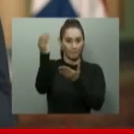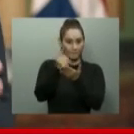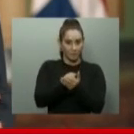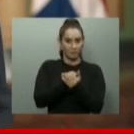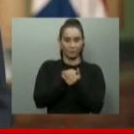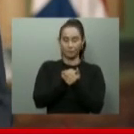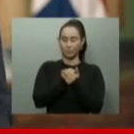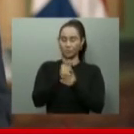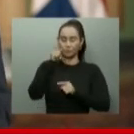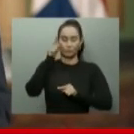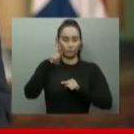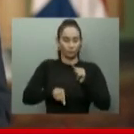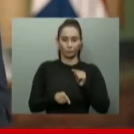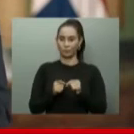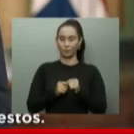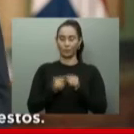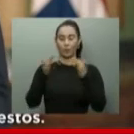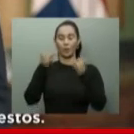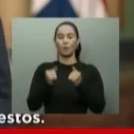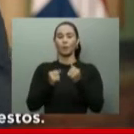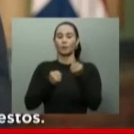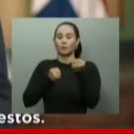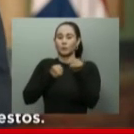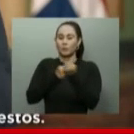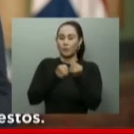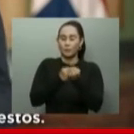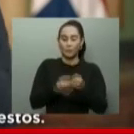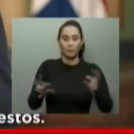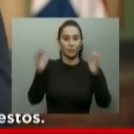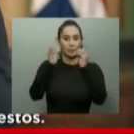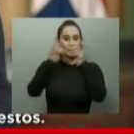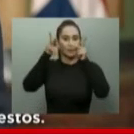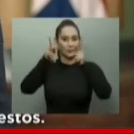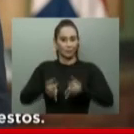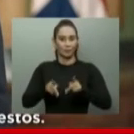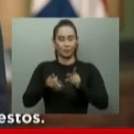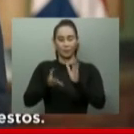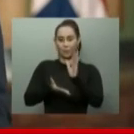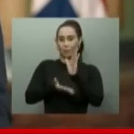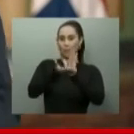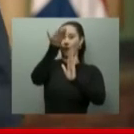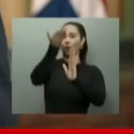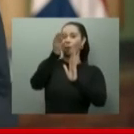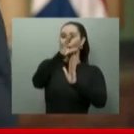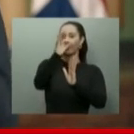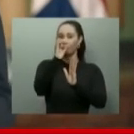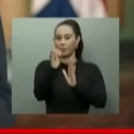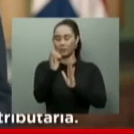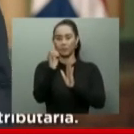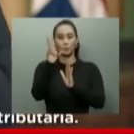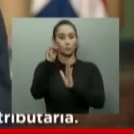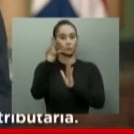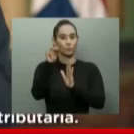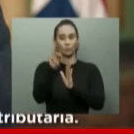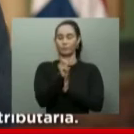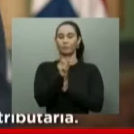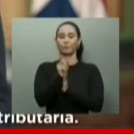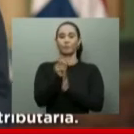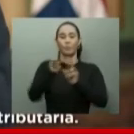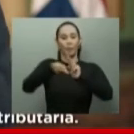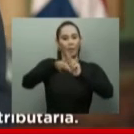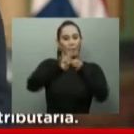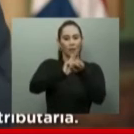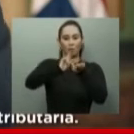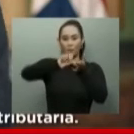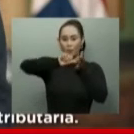o sea ese tipo de gastos así tan exorbitantes tan súper food que no tienen sentido de gobiernos tienen que controlarlo tienen